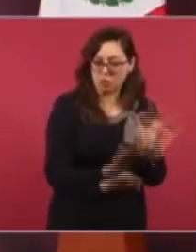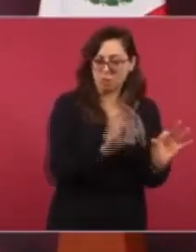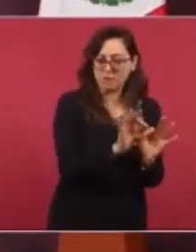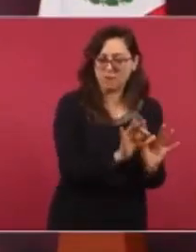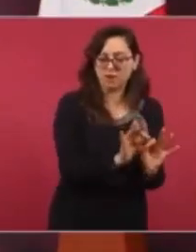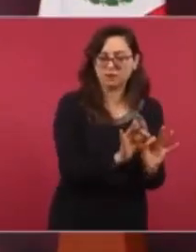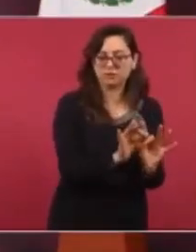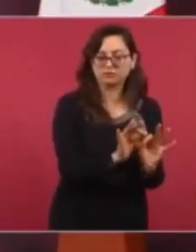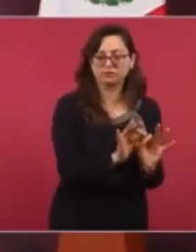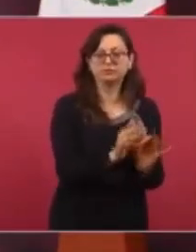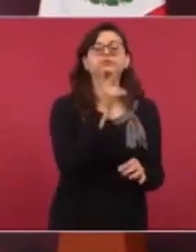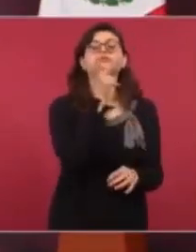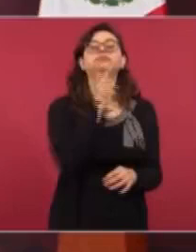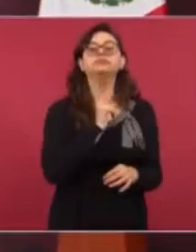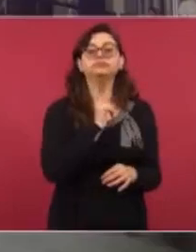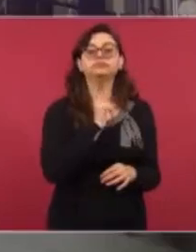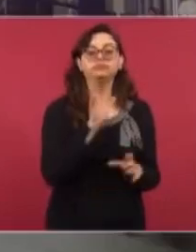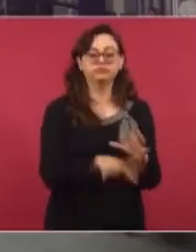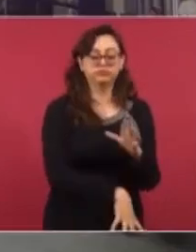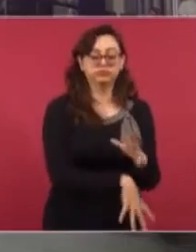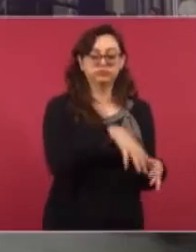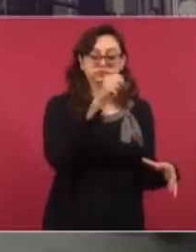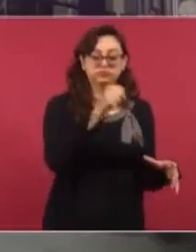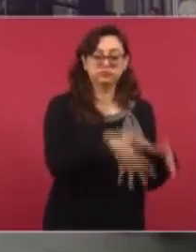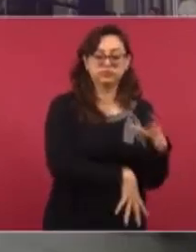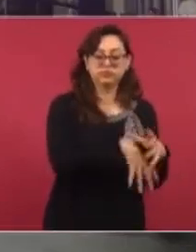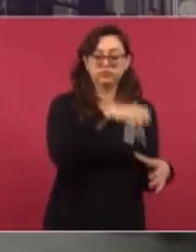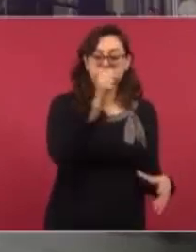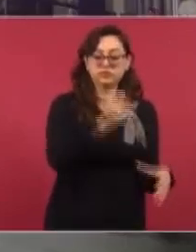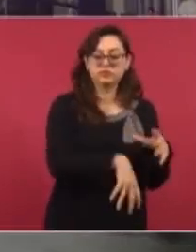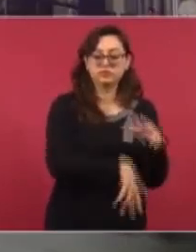una extracción de crudo de